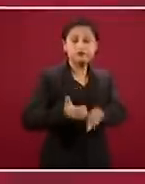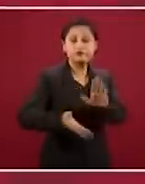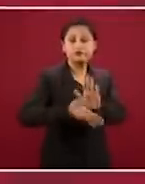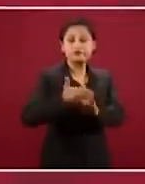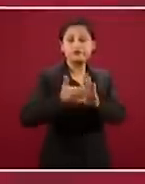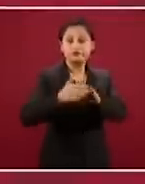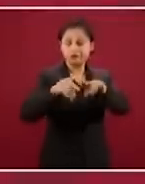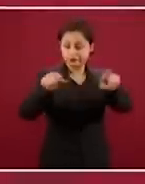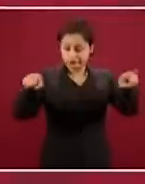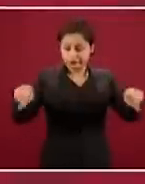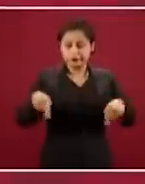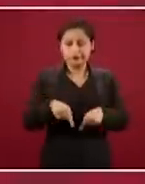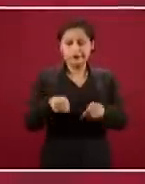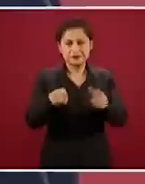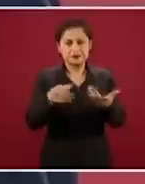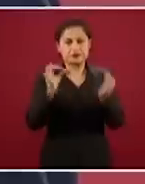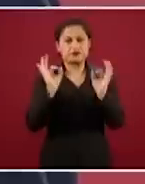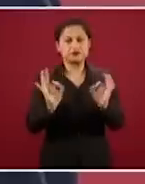Ustedes recuerdan,